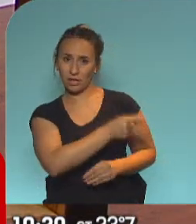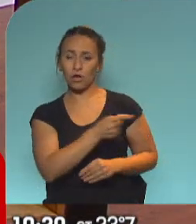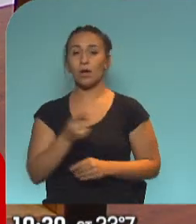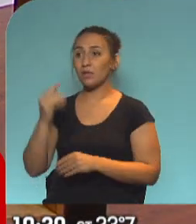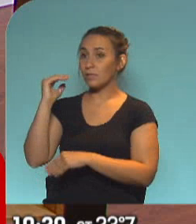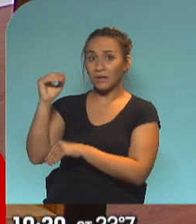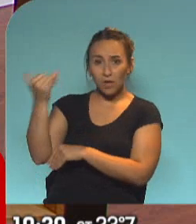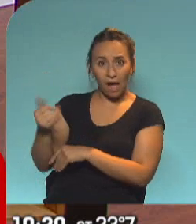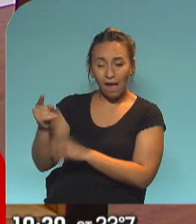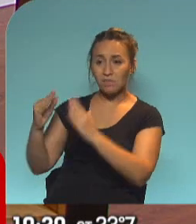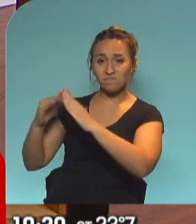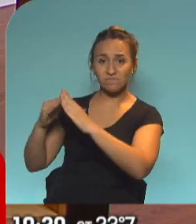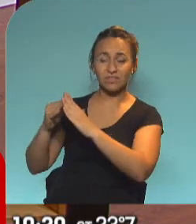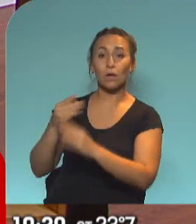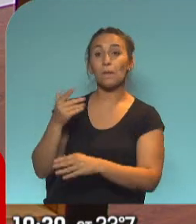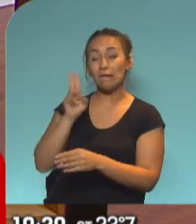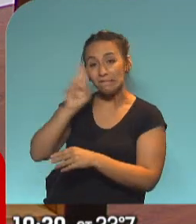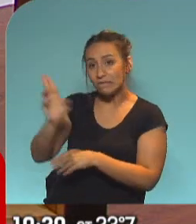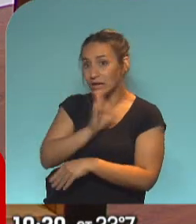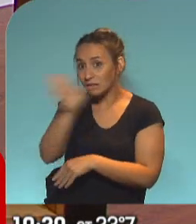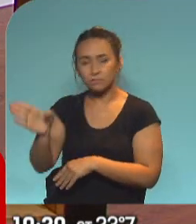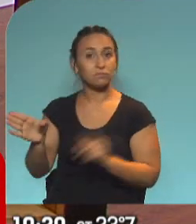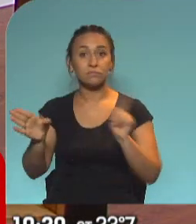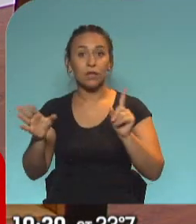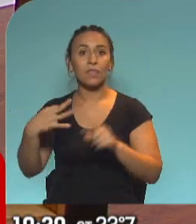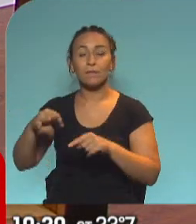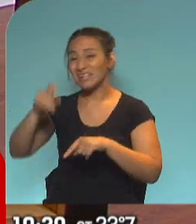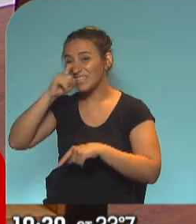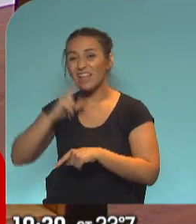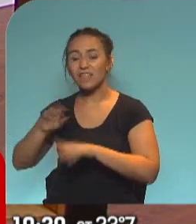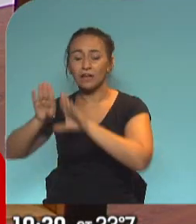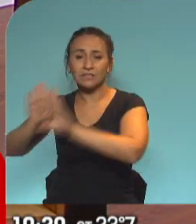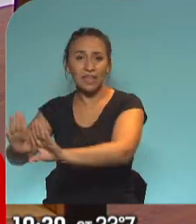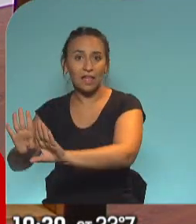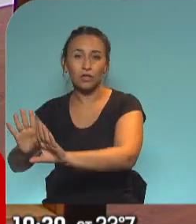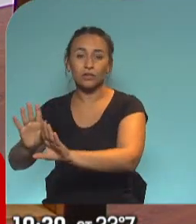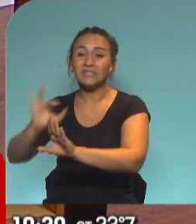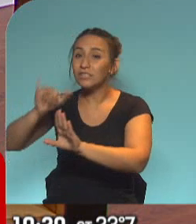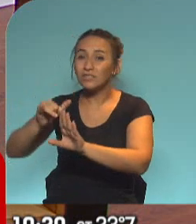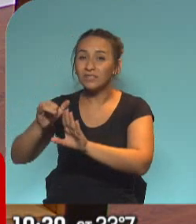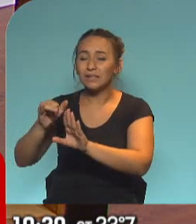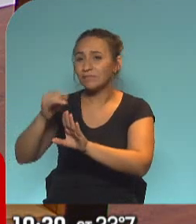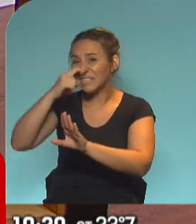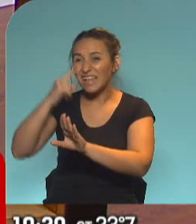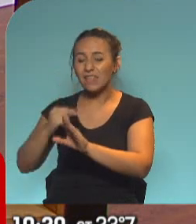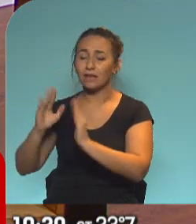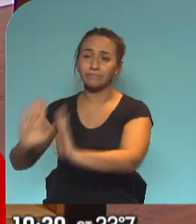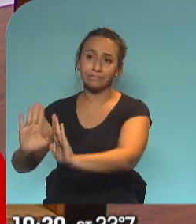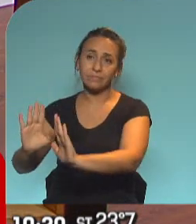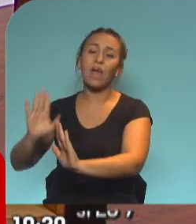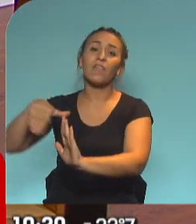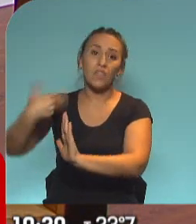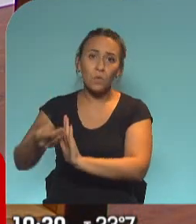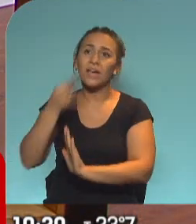allá, pidió permiso para Uruguay, decidieron no irse. ¿Por qué? Porque se tienen que quedar 7 días encerrados en el departamento, como mínimo. Y después hacerse un test y demostrar que es